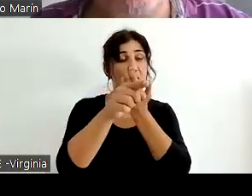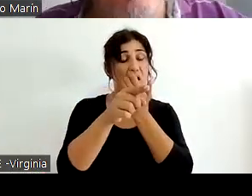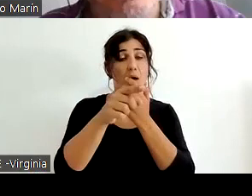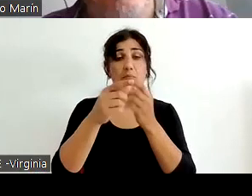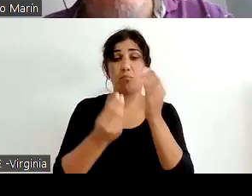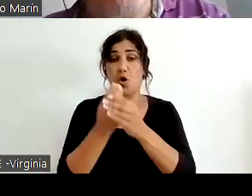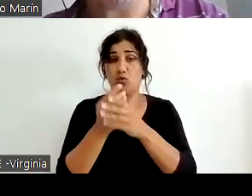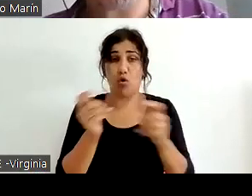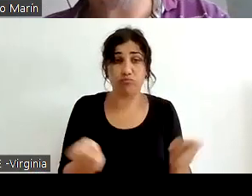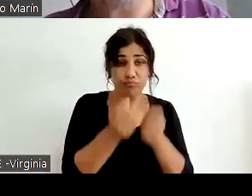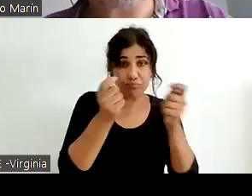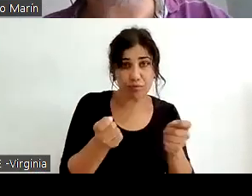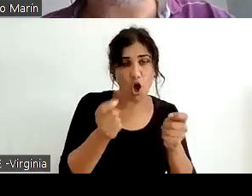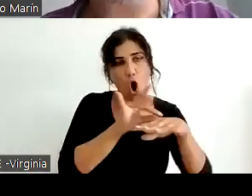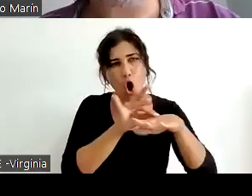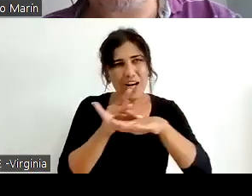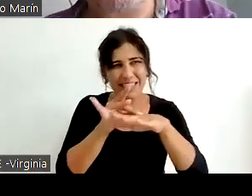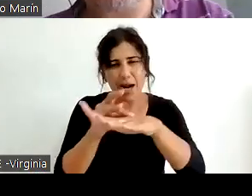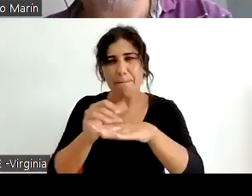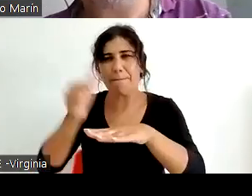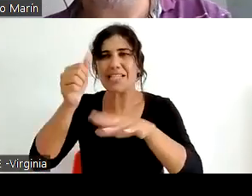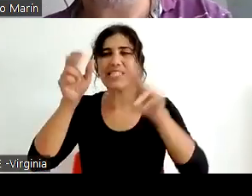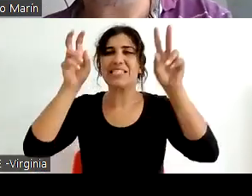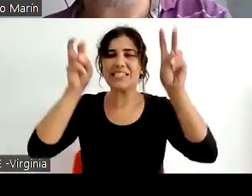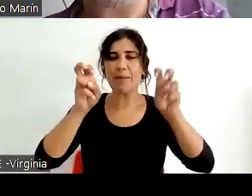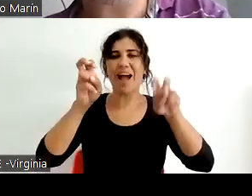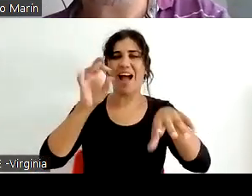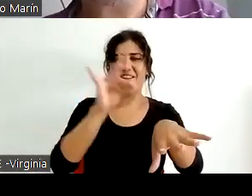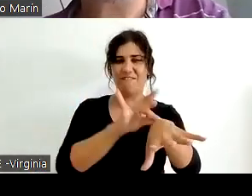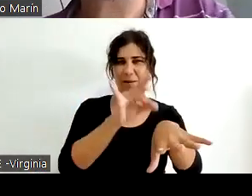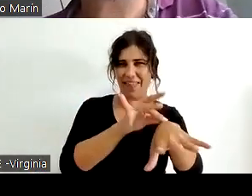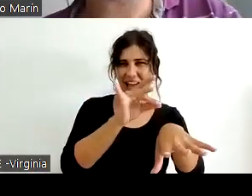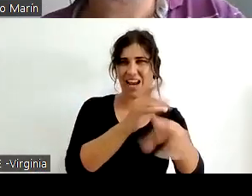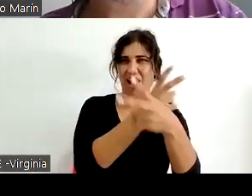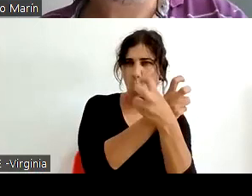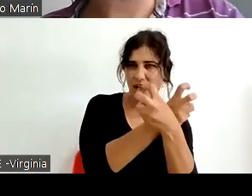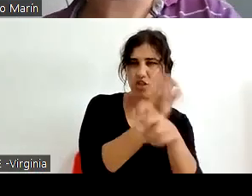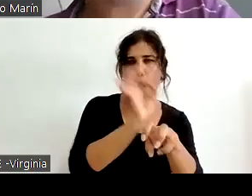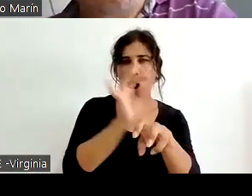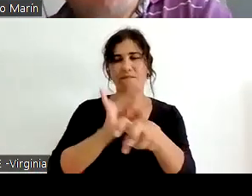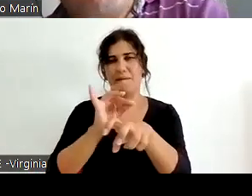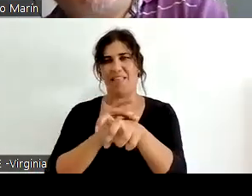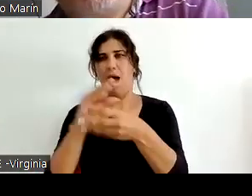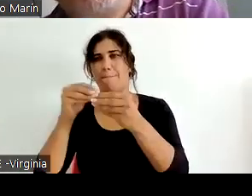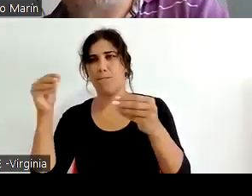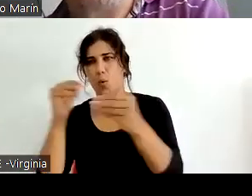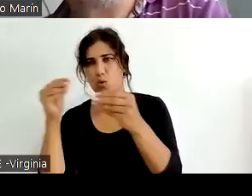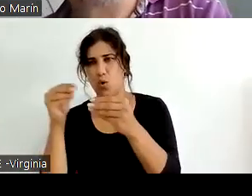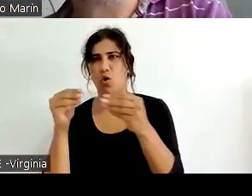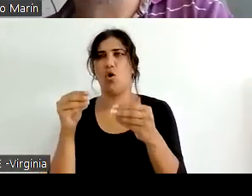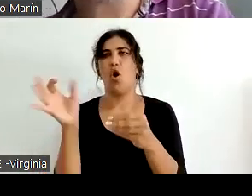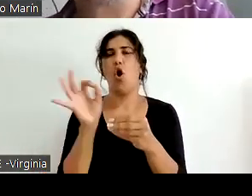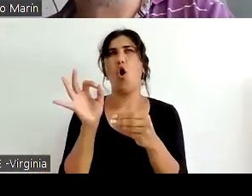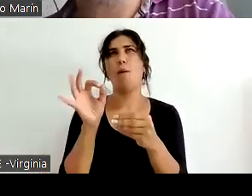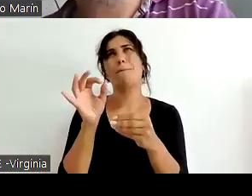pues que lo orientéis sobre todo a este tipo de patología, la patología osteoarticular, la patología artrósica,